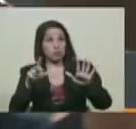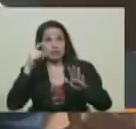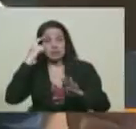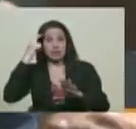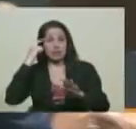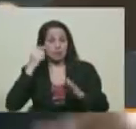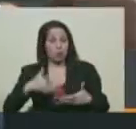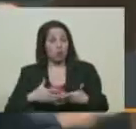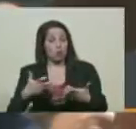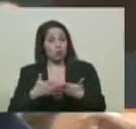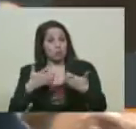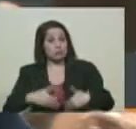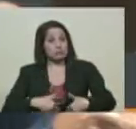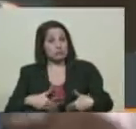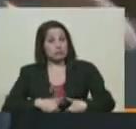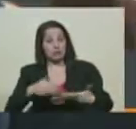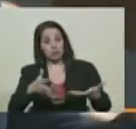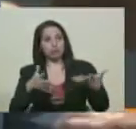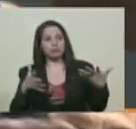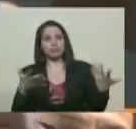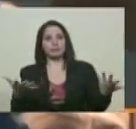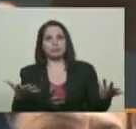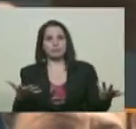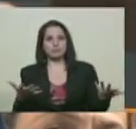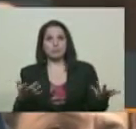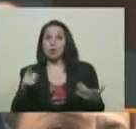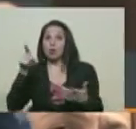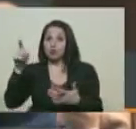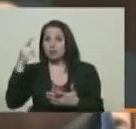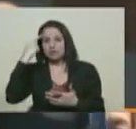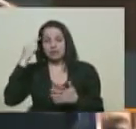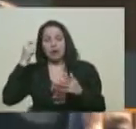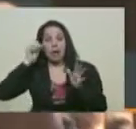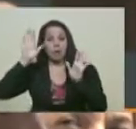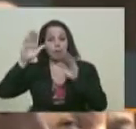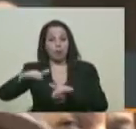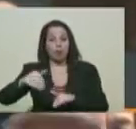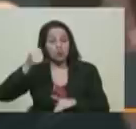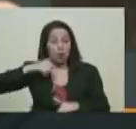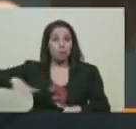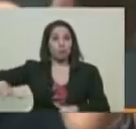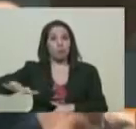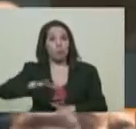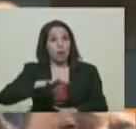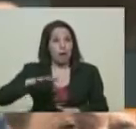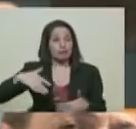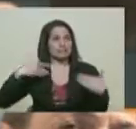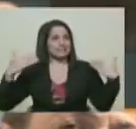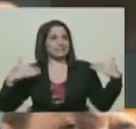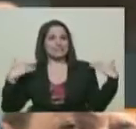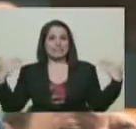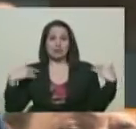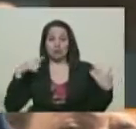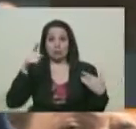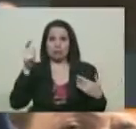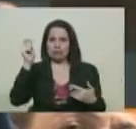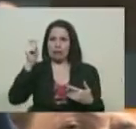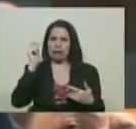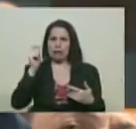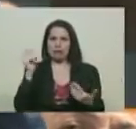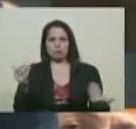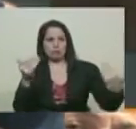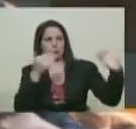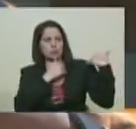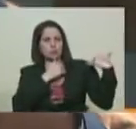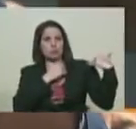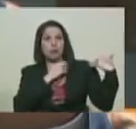de lucha y de victoria. Usted cuenta con el pueblo y el pueblo está entusiasmado y toda esa tarea que usted está asignando,